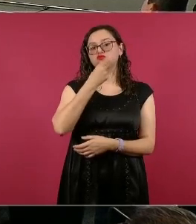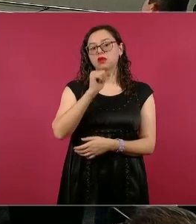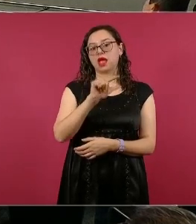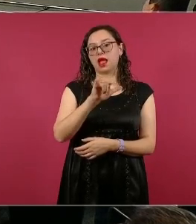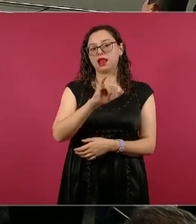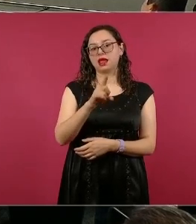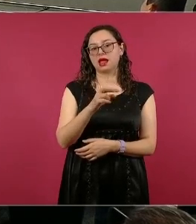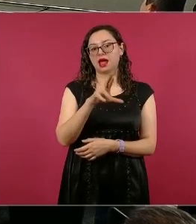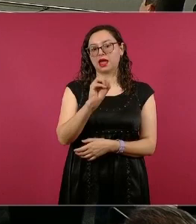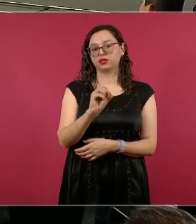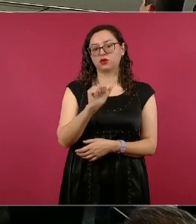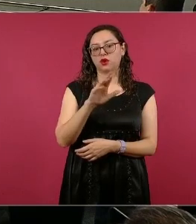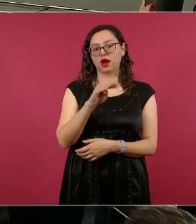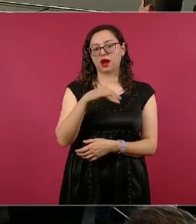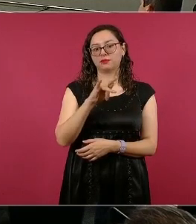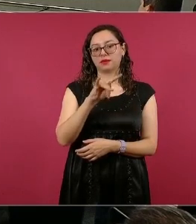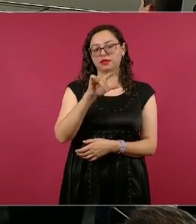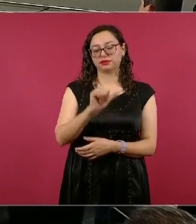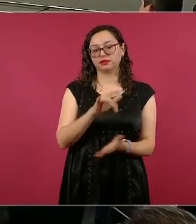con